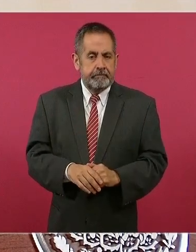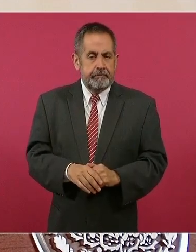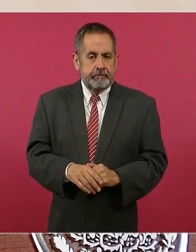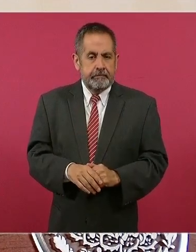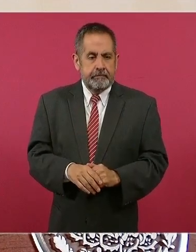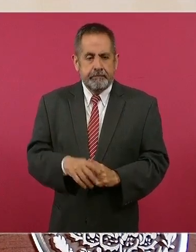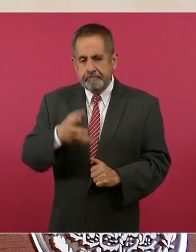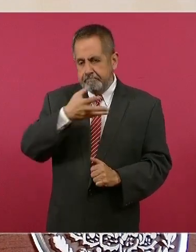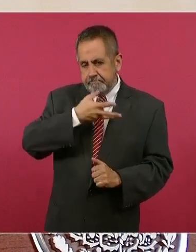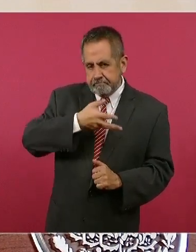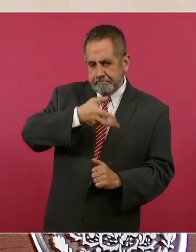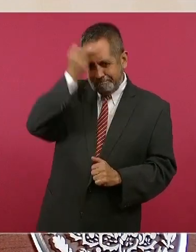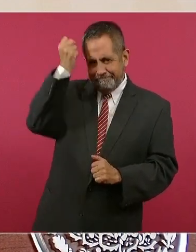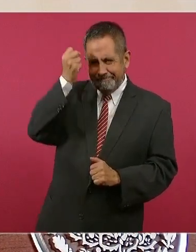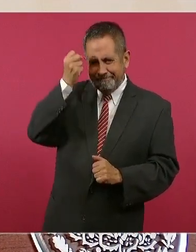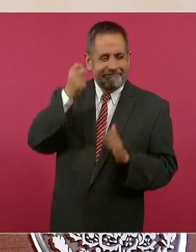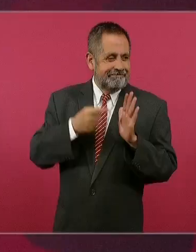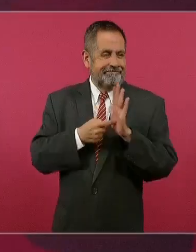destapes,